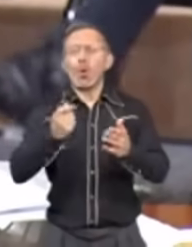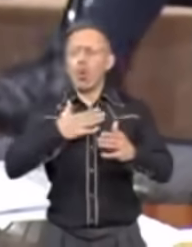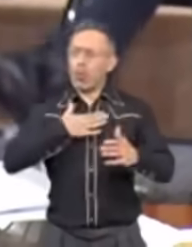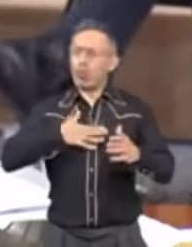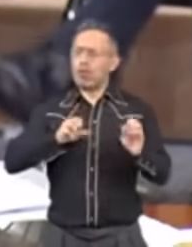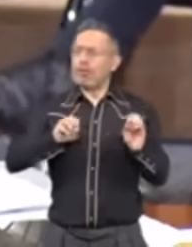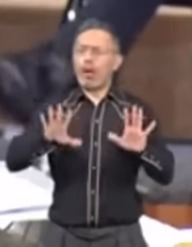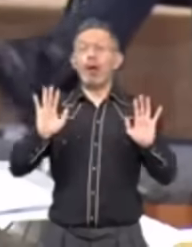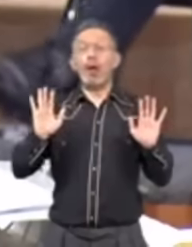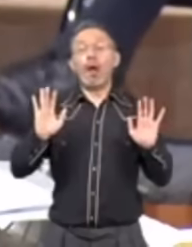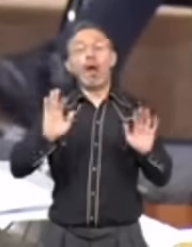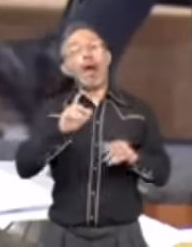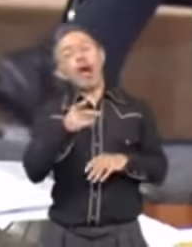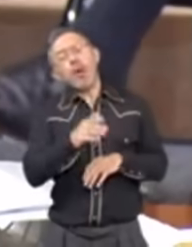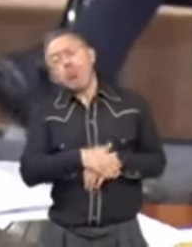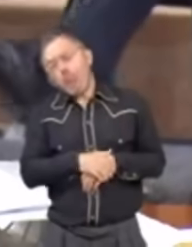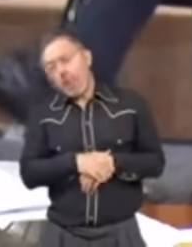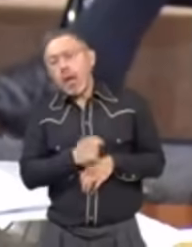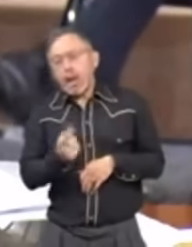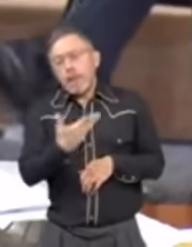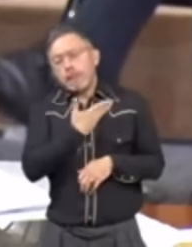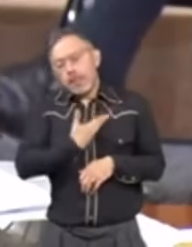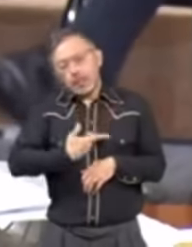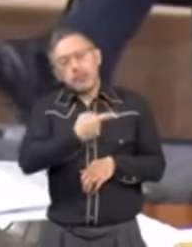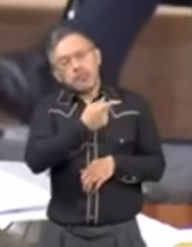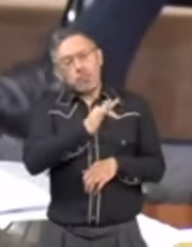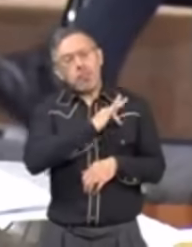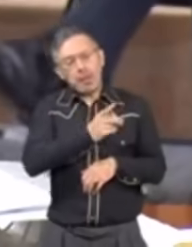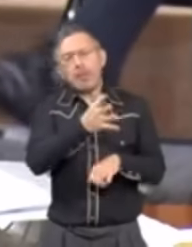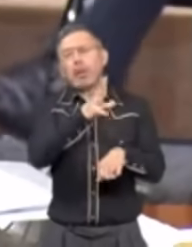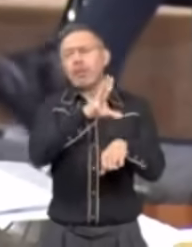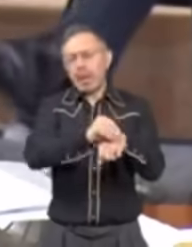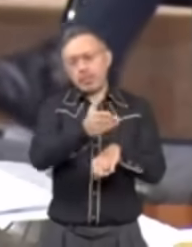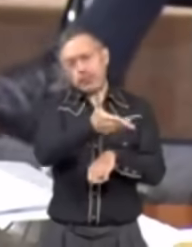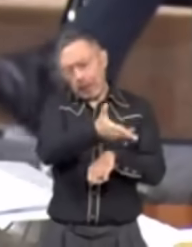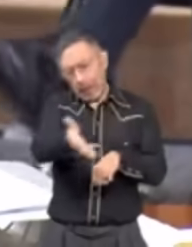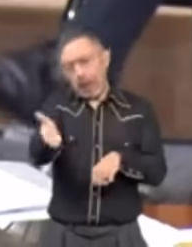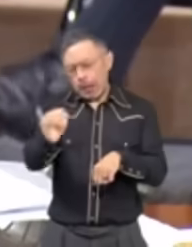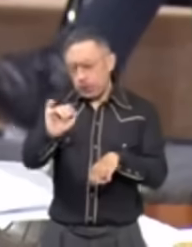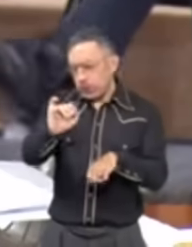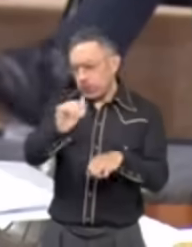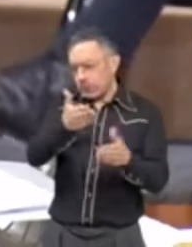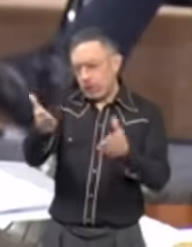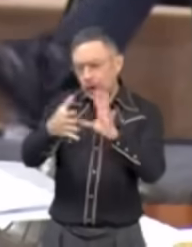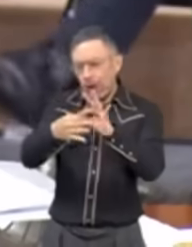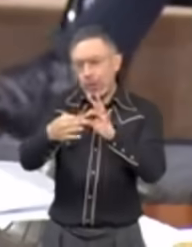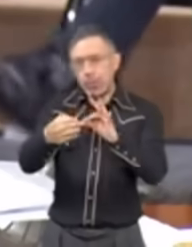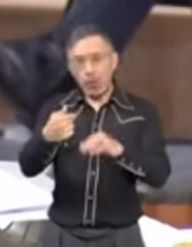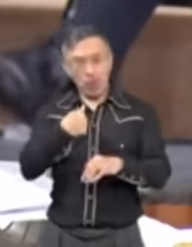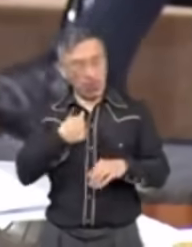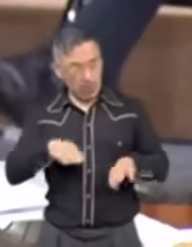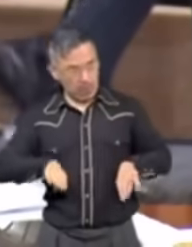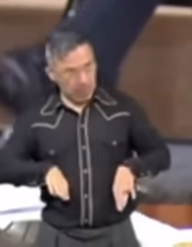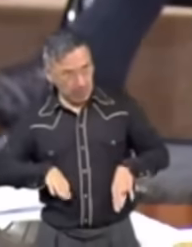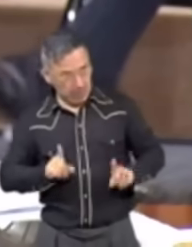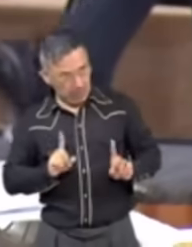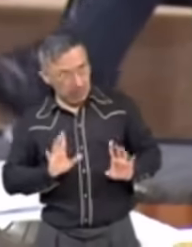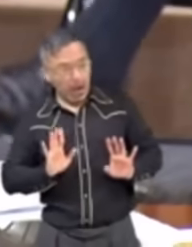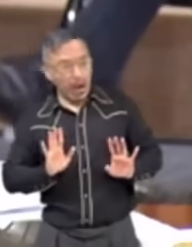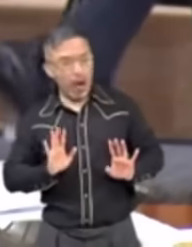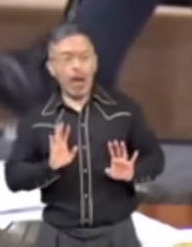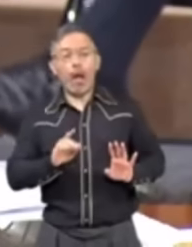que el compañero presidente participe. Y cuando no está mal, y cuando no me conviene, entonces fue fraude